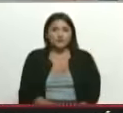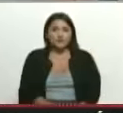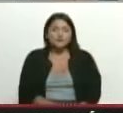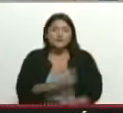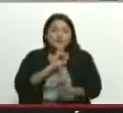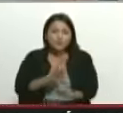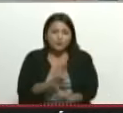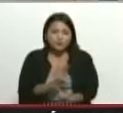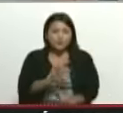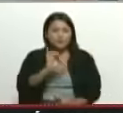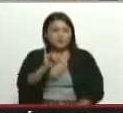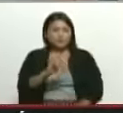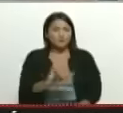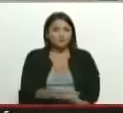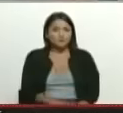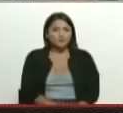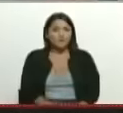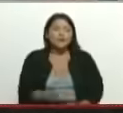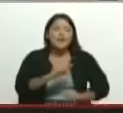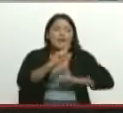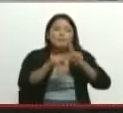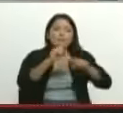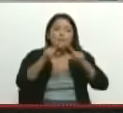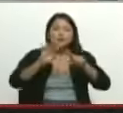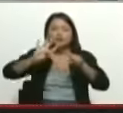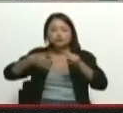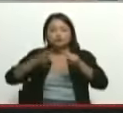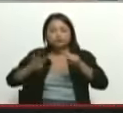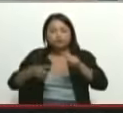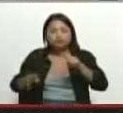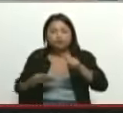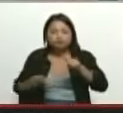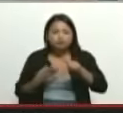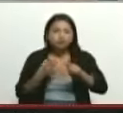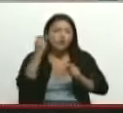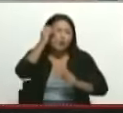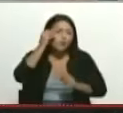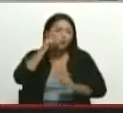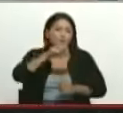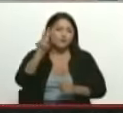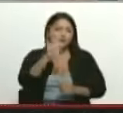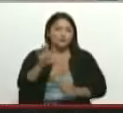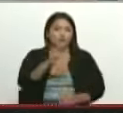respecto a las preguntas que debe incluir el referendo